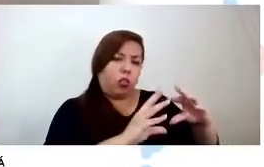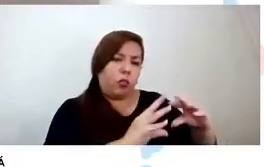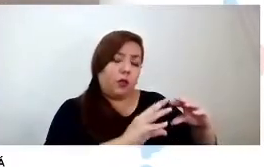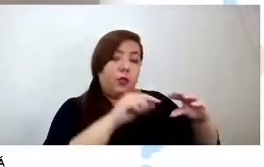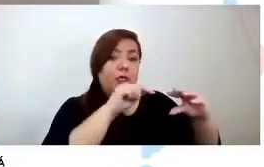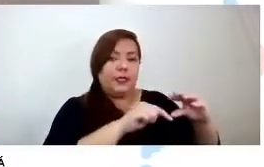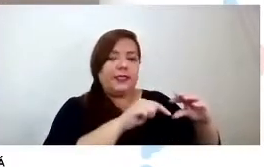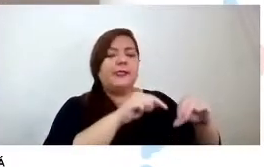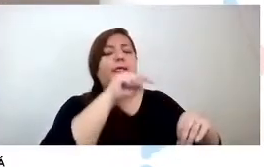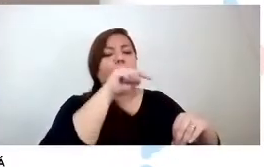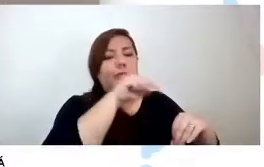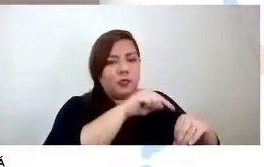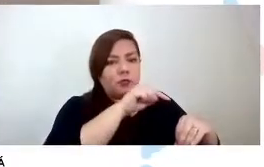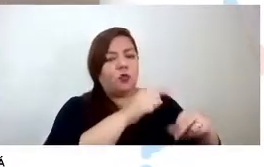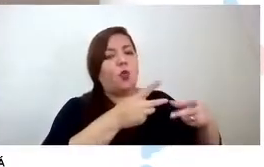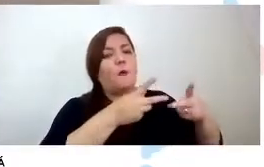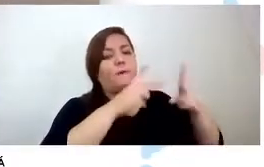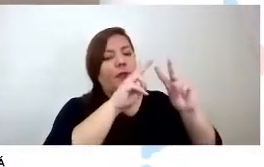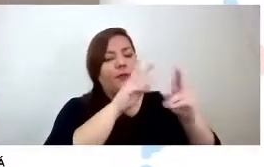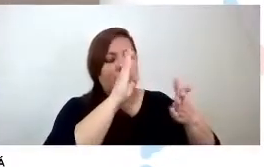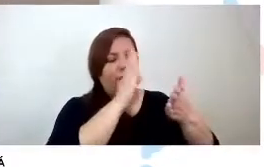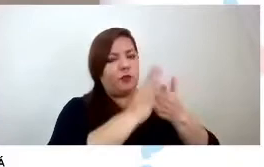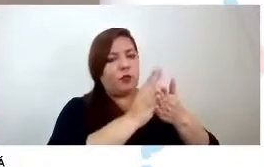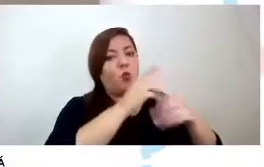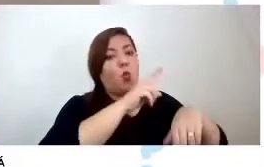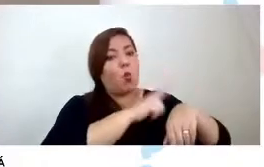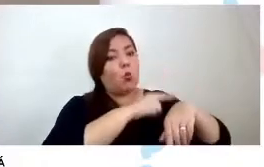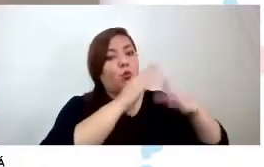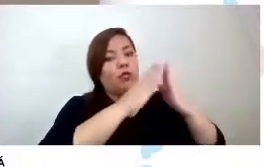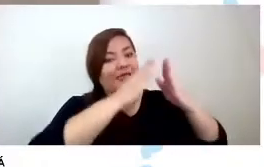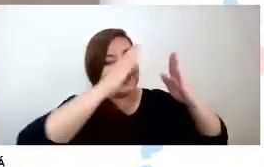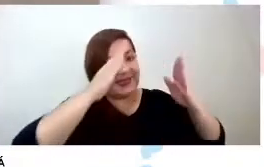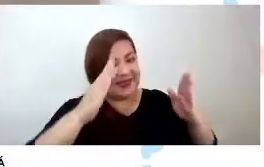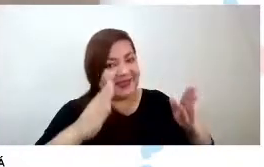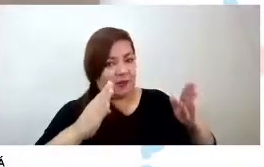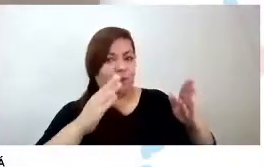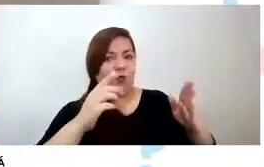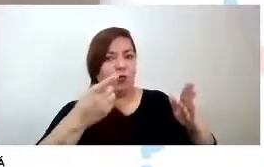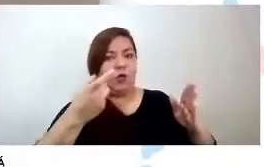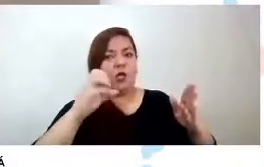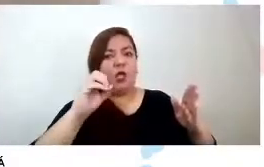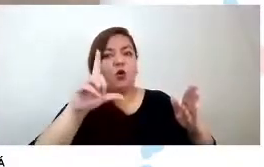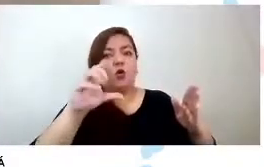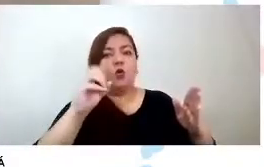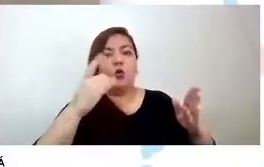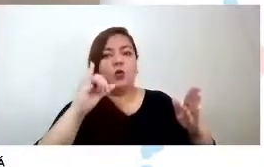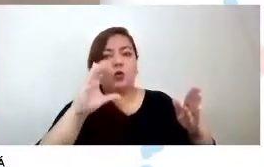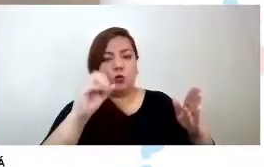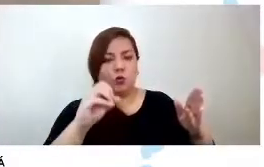periodo geológico. Y en base a la definición de ese periodo, nosotros podemos identificar